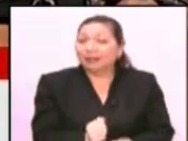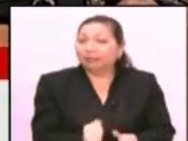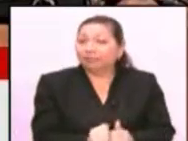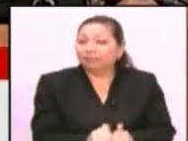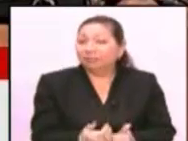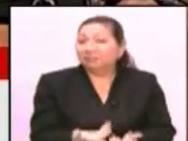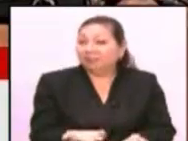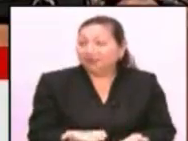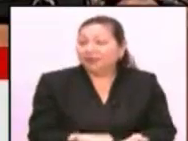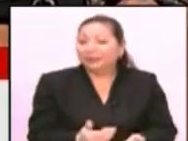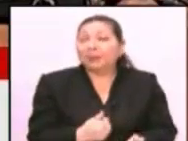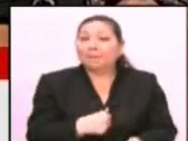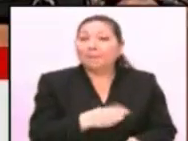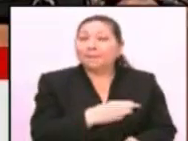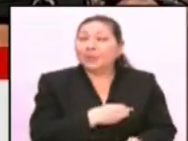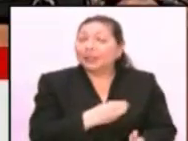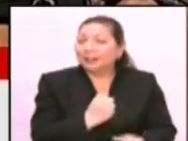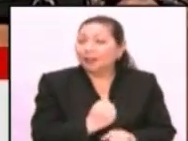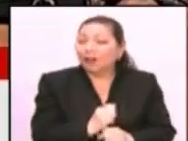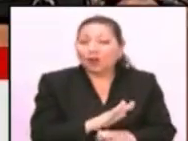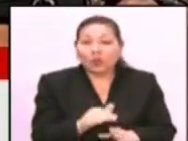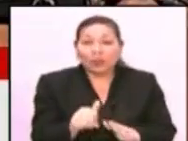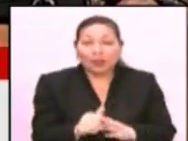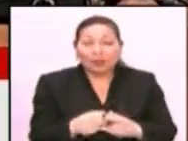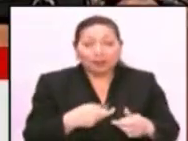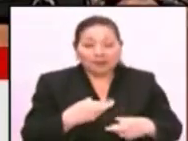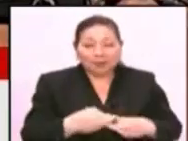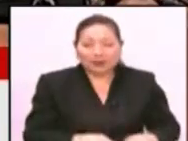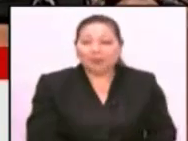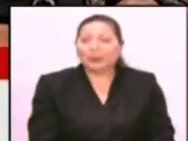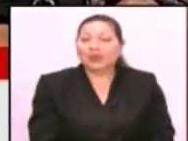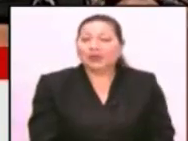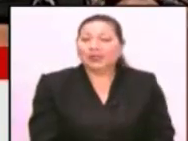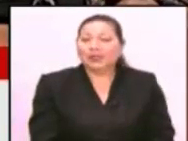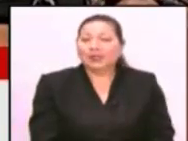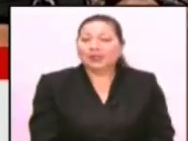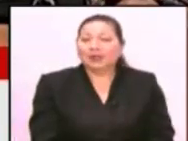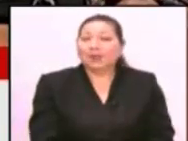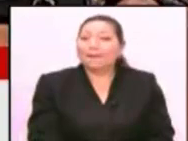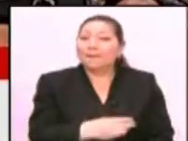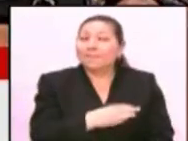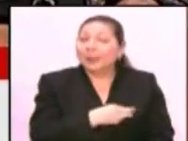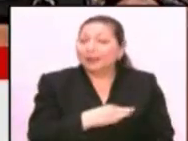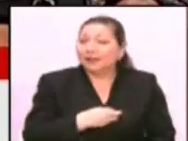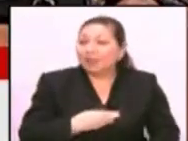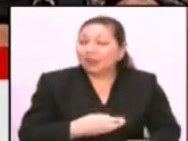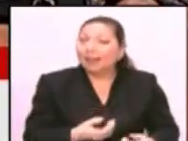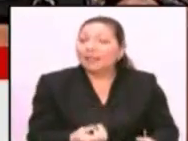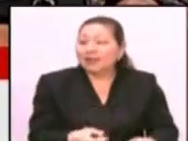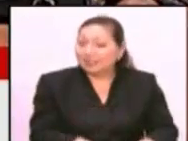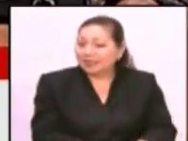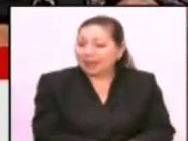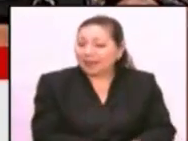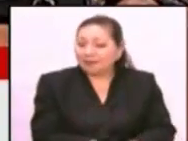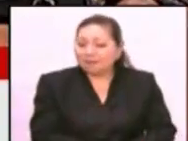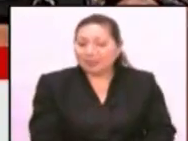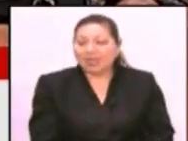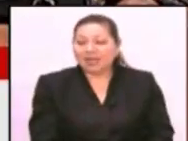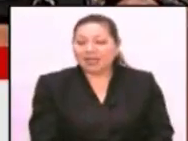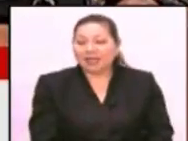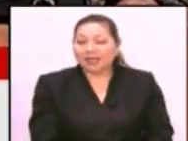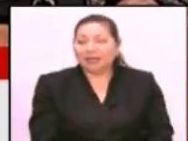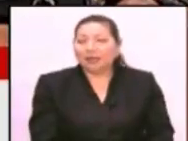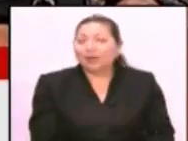nosotros acá también el Ministerio de Trabajo con todo el tema de promoción, el Ministerio de Producción también y